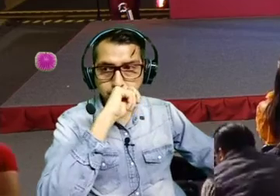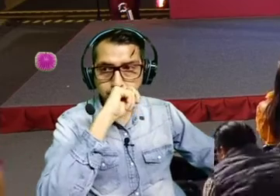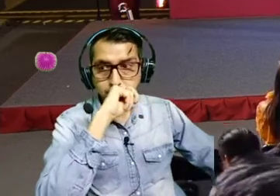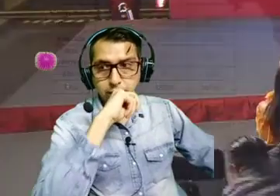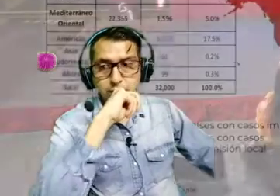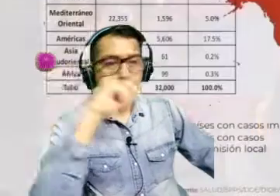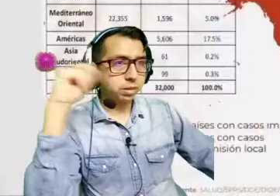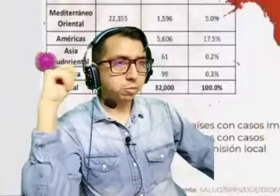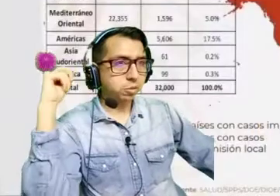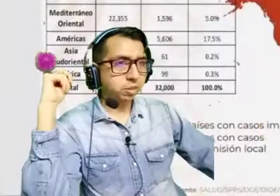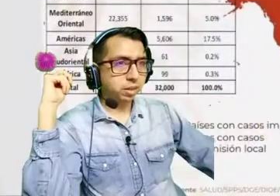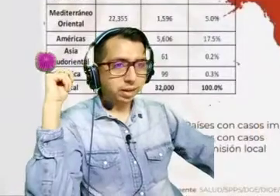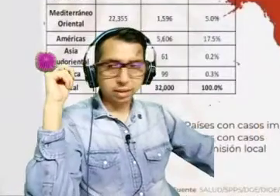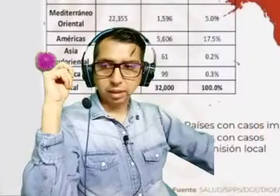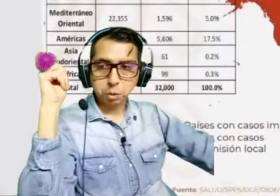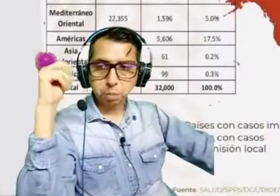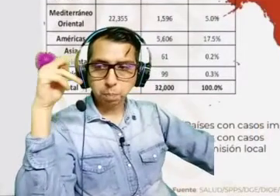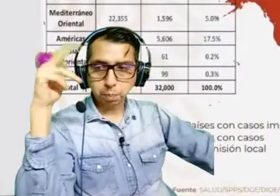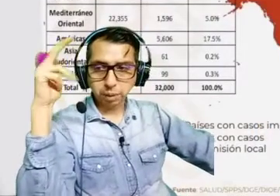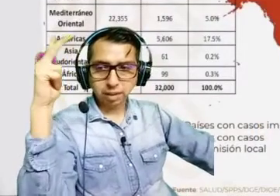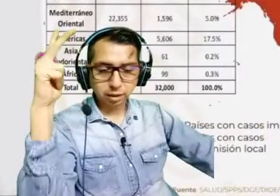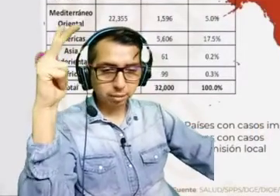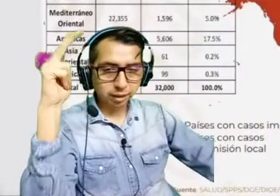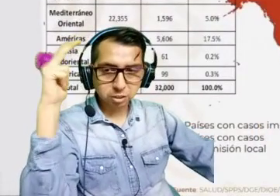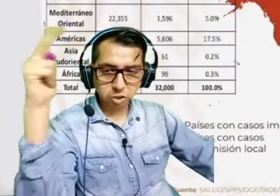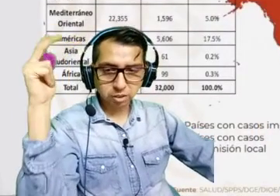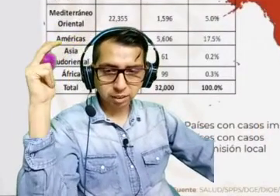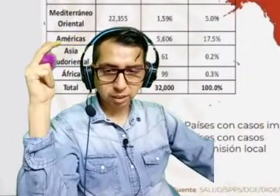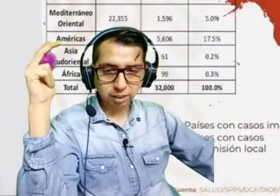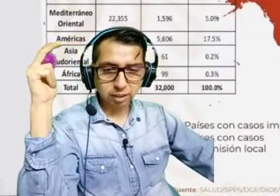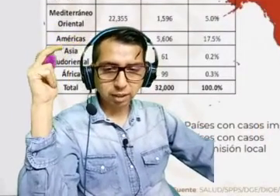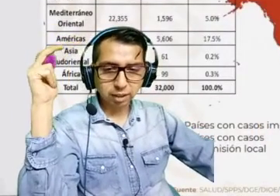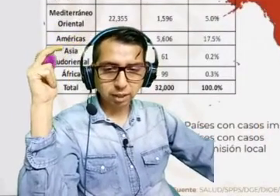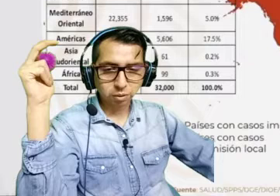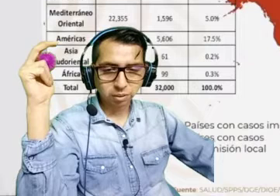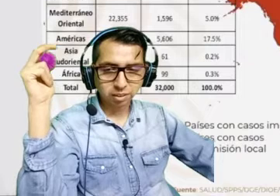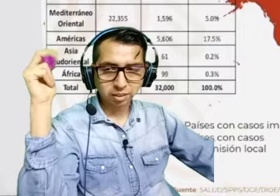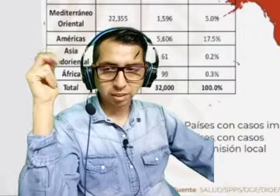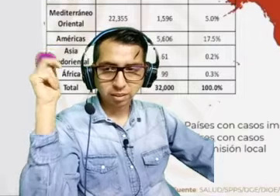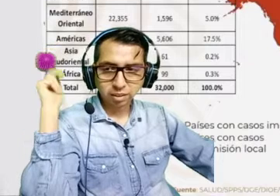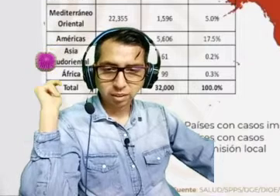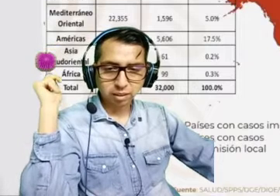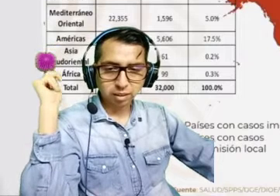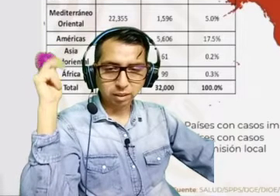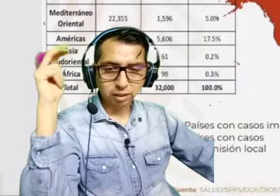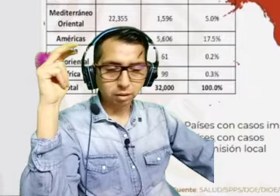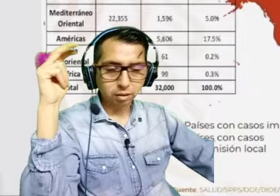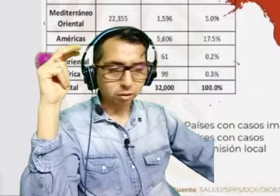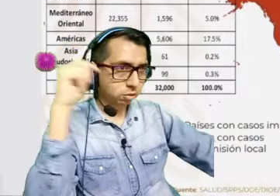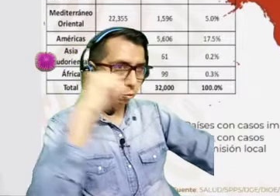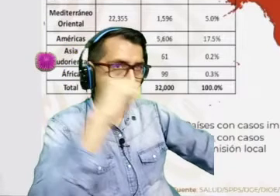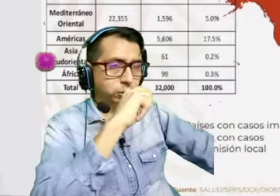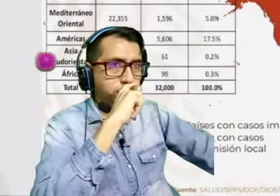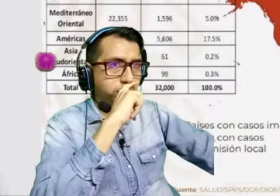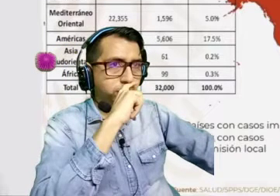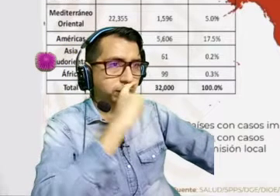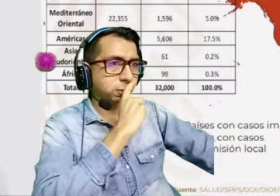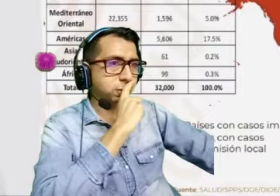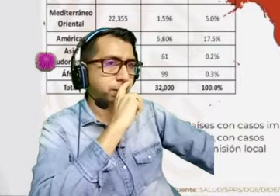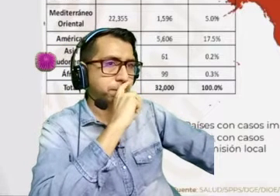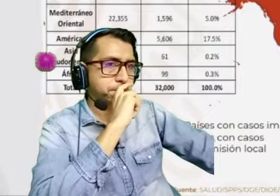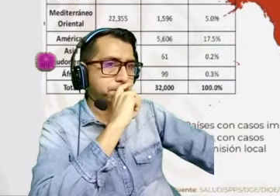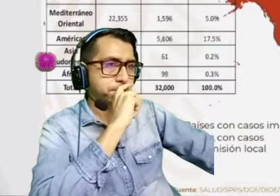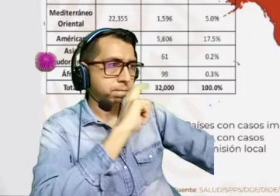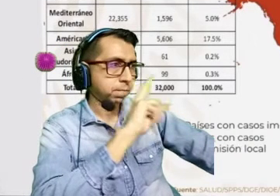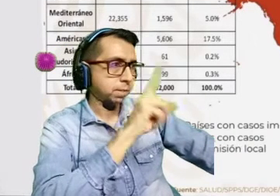como la transmisión. Estamos en la espera de la revelación del dato de los cuántos infectados